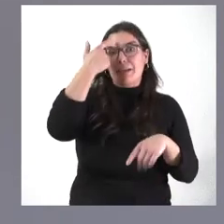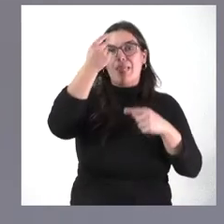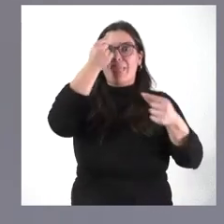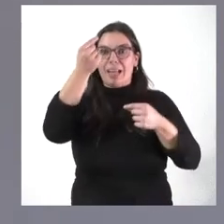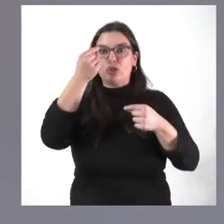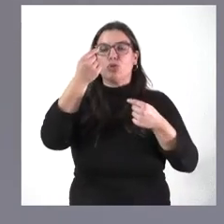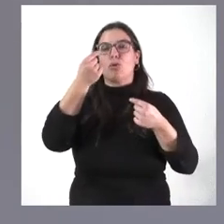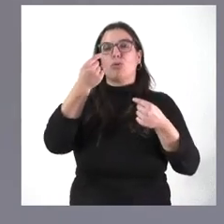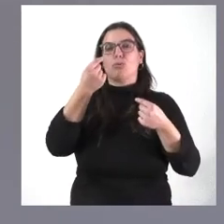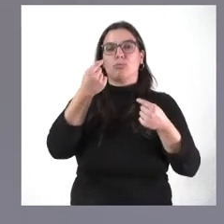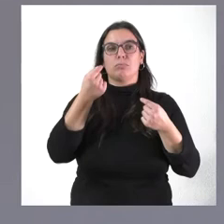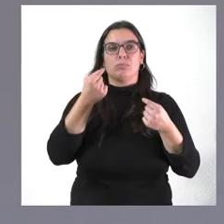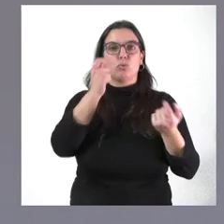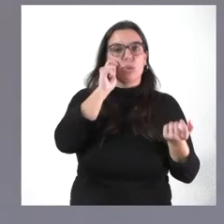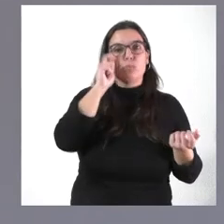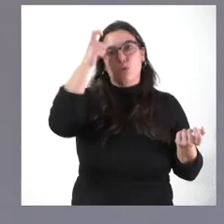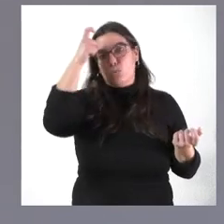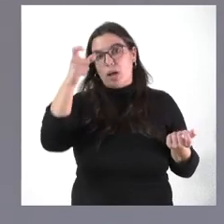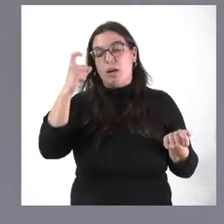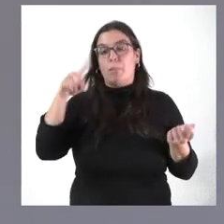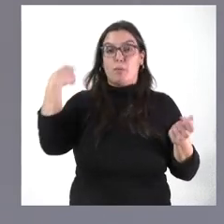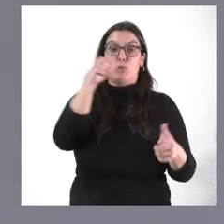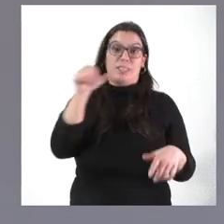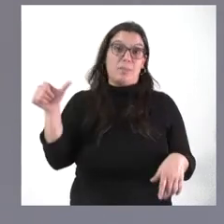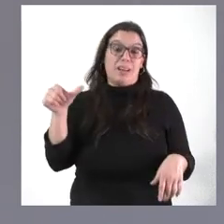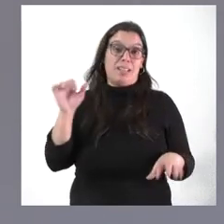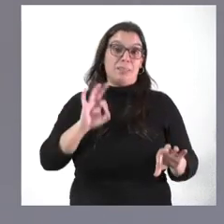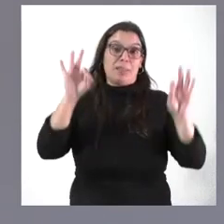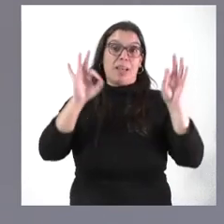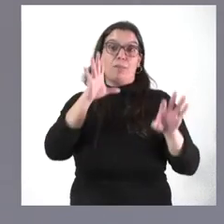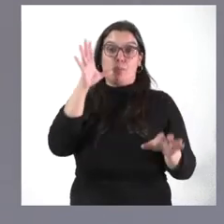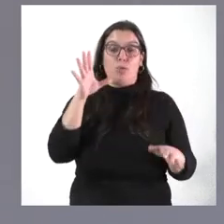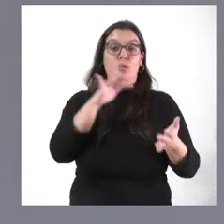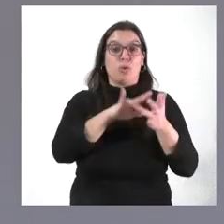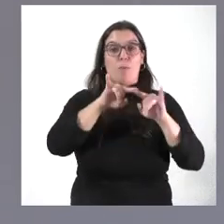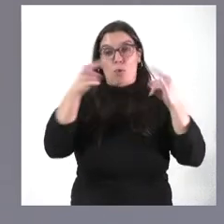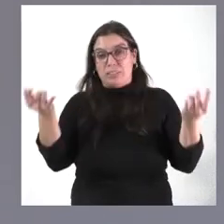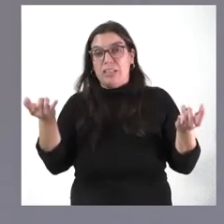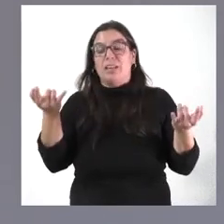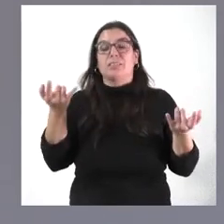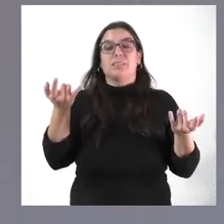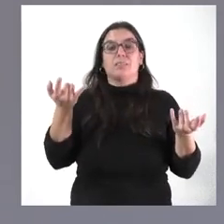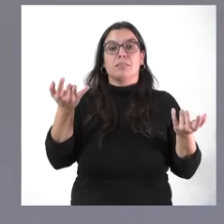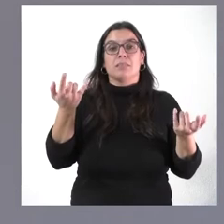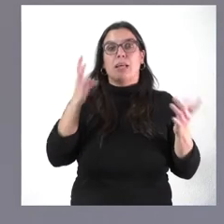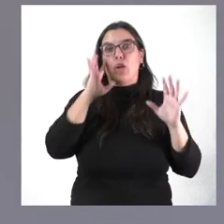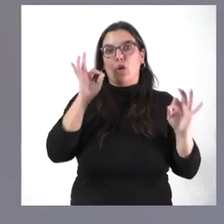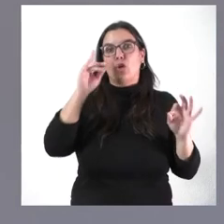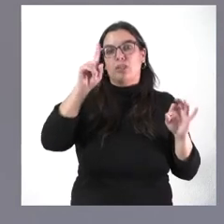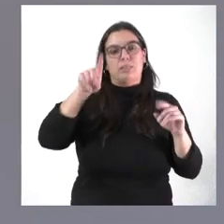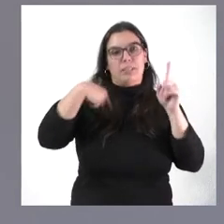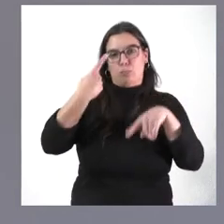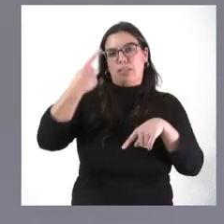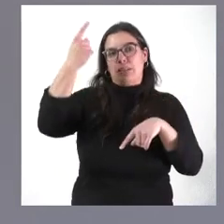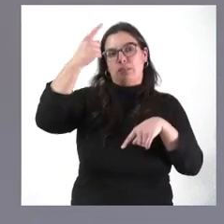turismo rural la semana que viene lo Será porque es una semana de existencia de puentes y lo será lógicamente a lo largo de